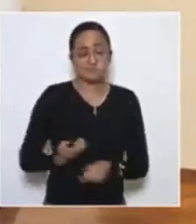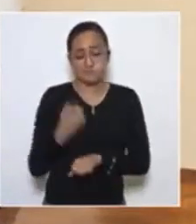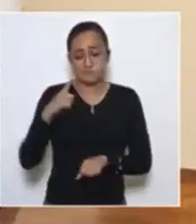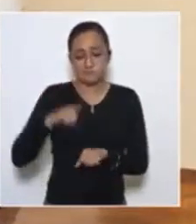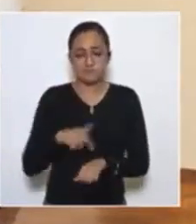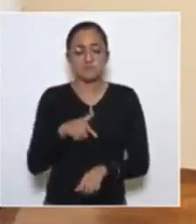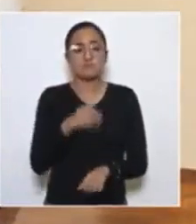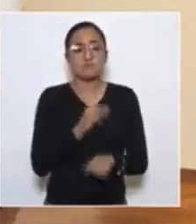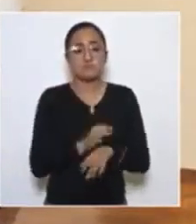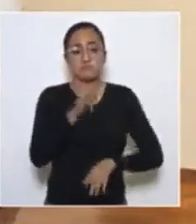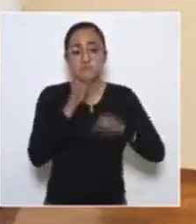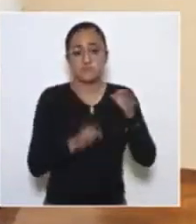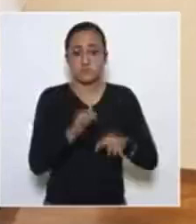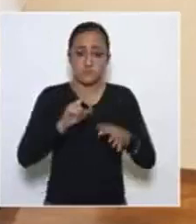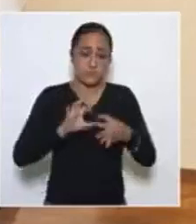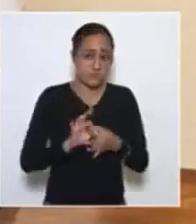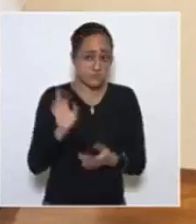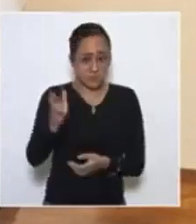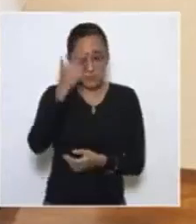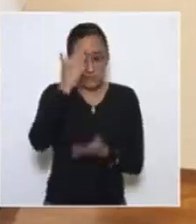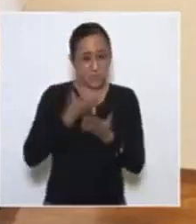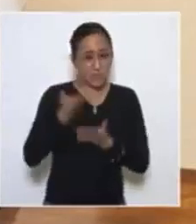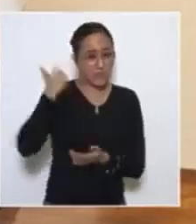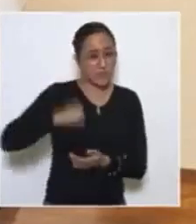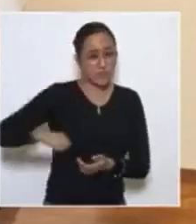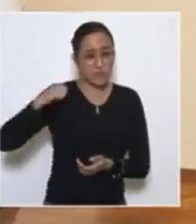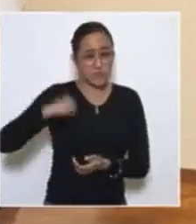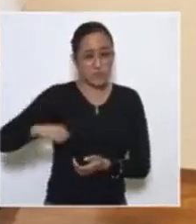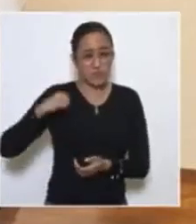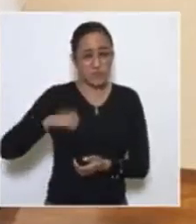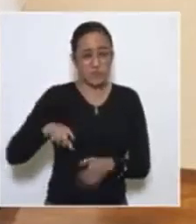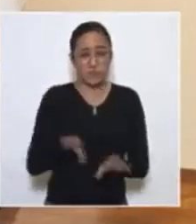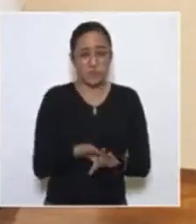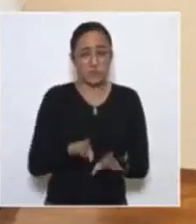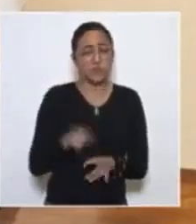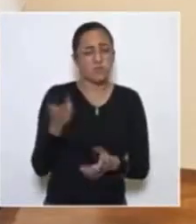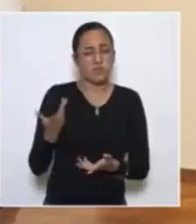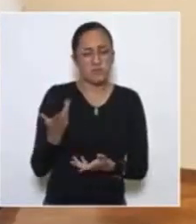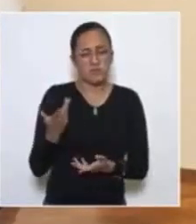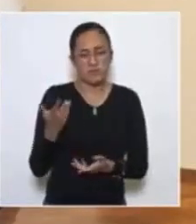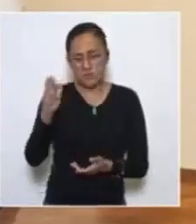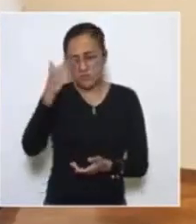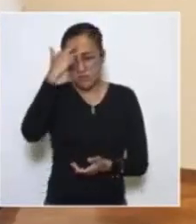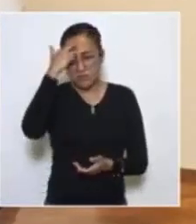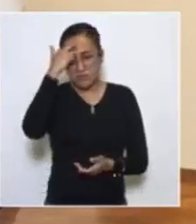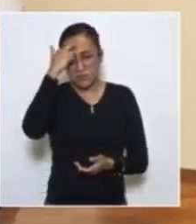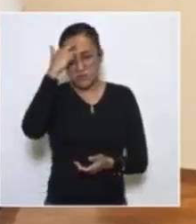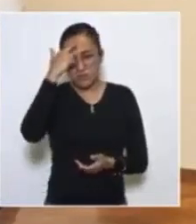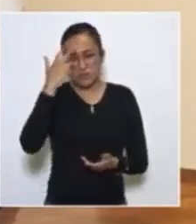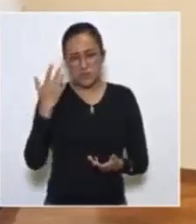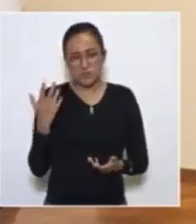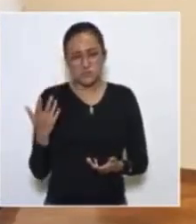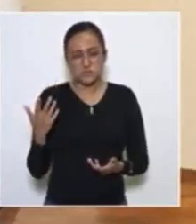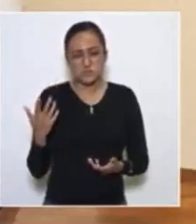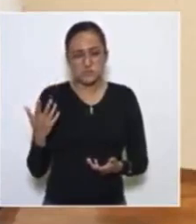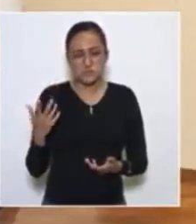esquema jurídico que formaron en los tiempos, pues parece que fue